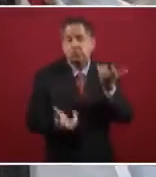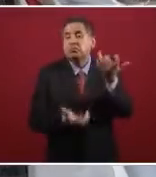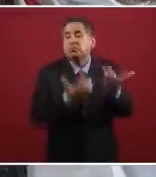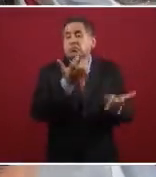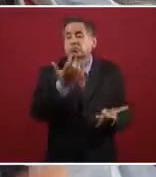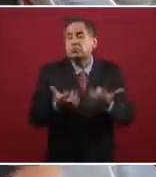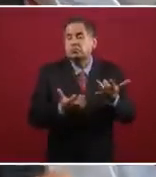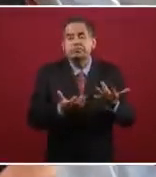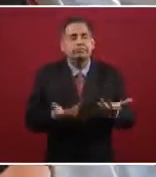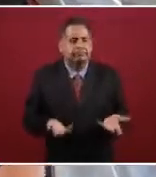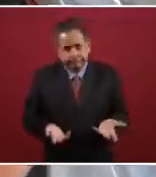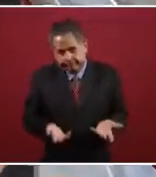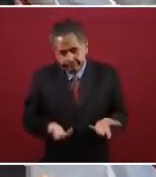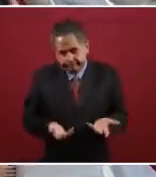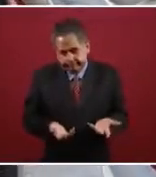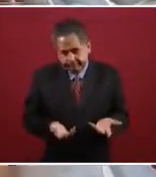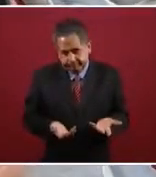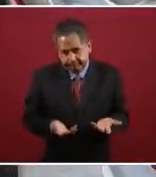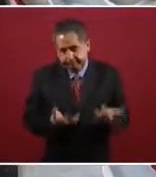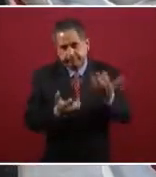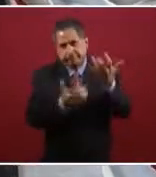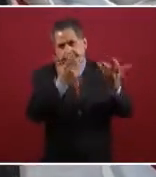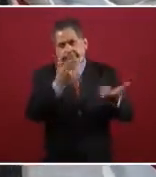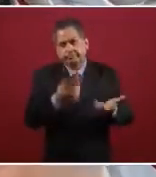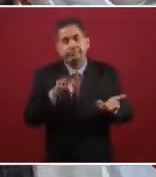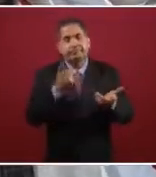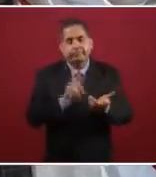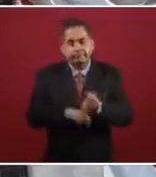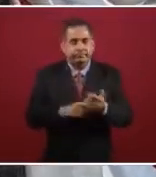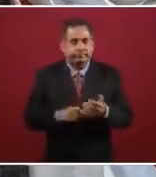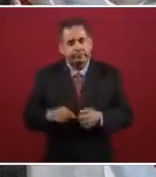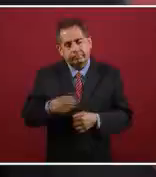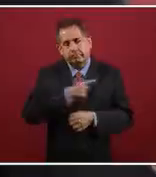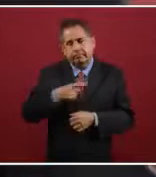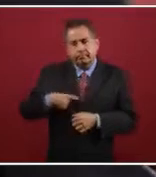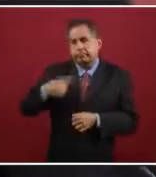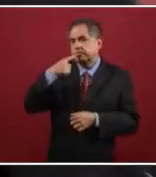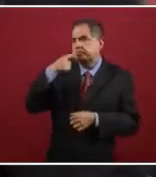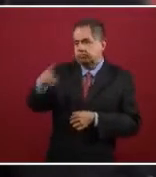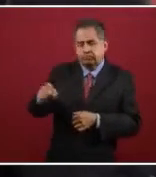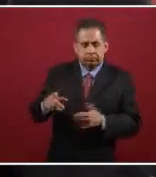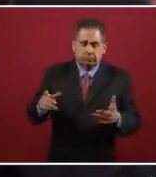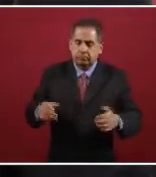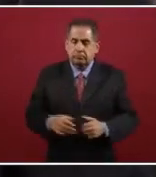escuchaba muy muy raro pero hay problemas y hay que hacer una denuncia real